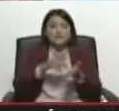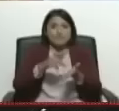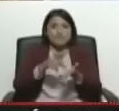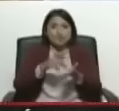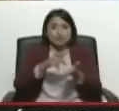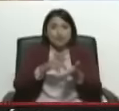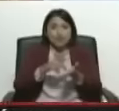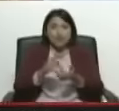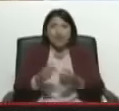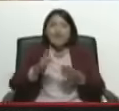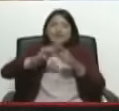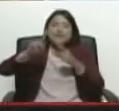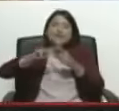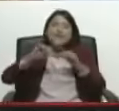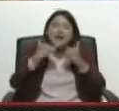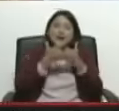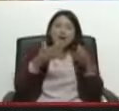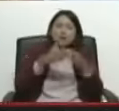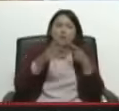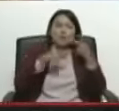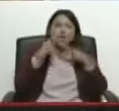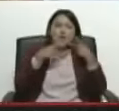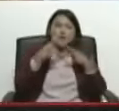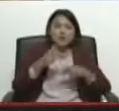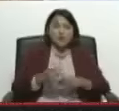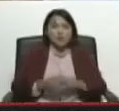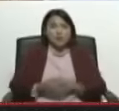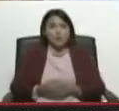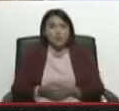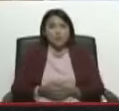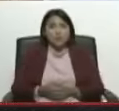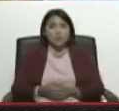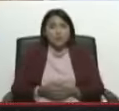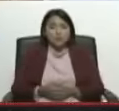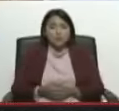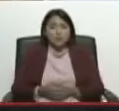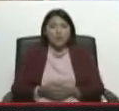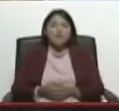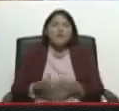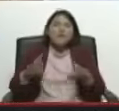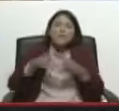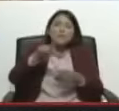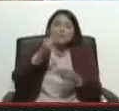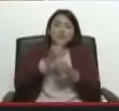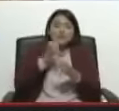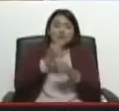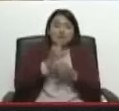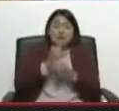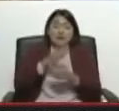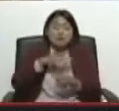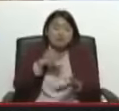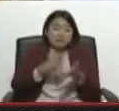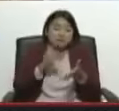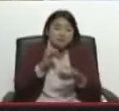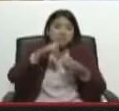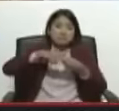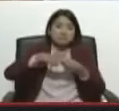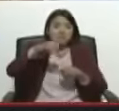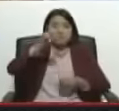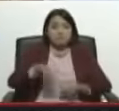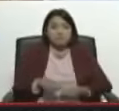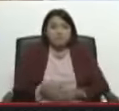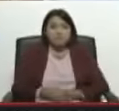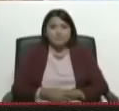los distintos sectores, partidos políticos, gremios, sindicatos que quieran inscribirse en